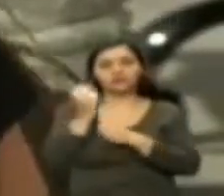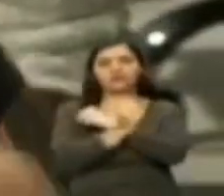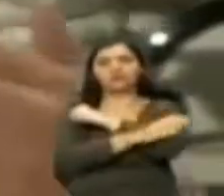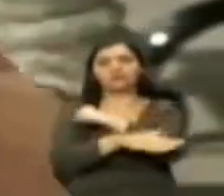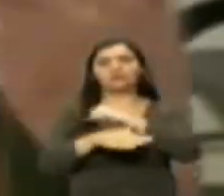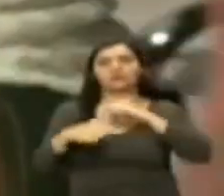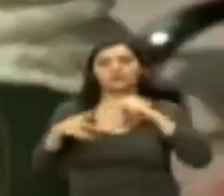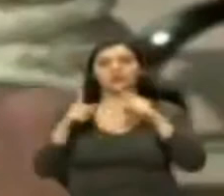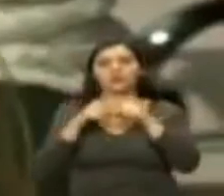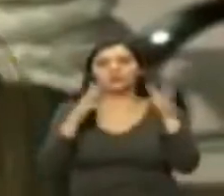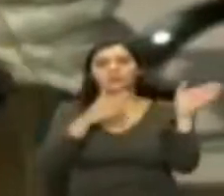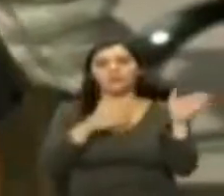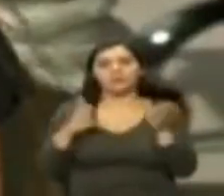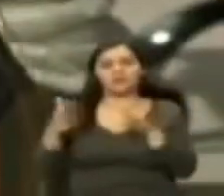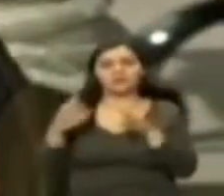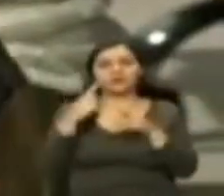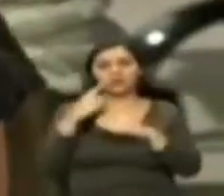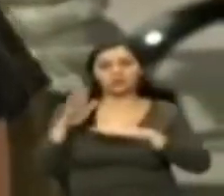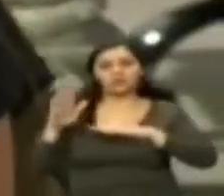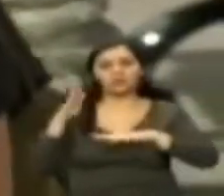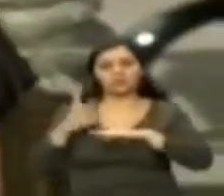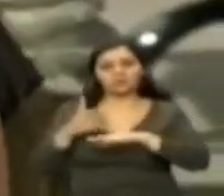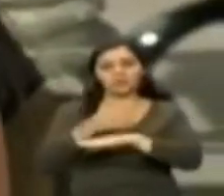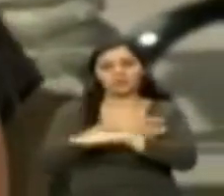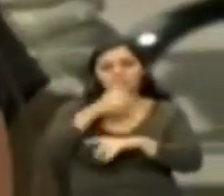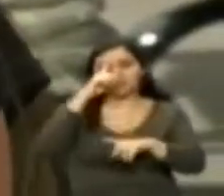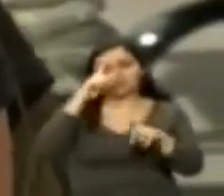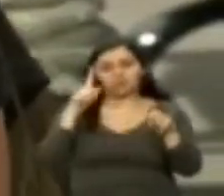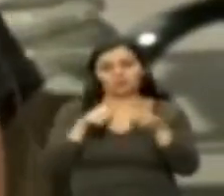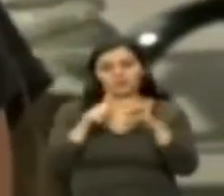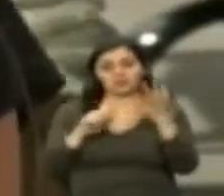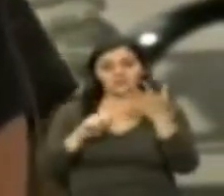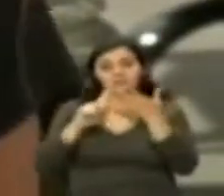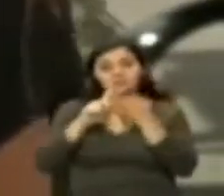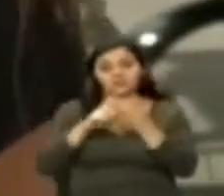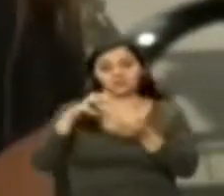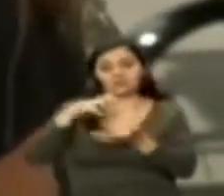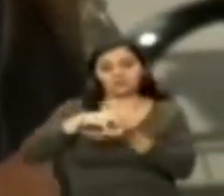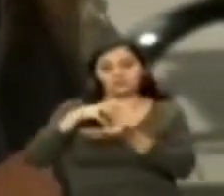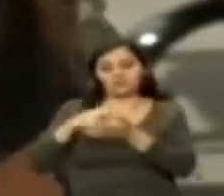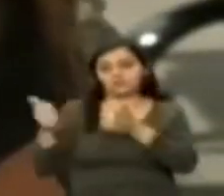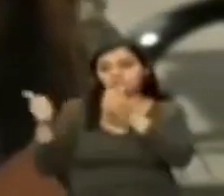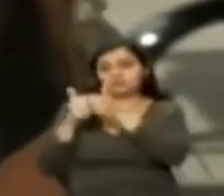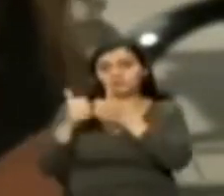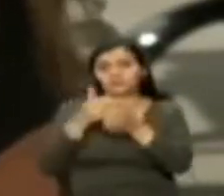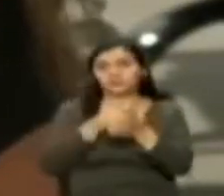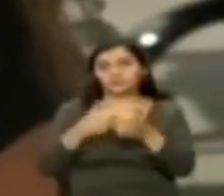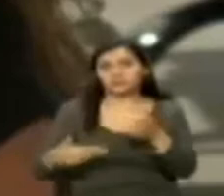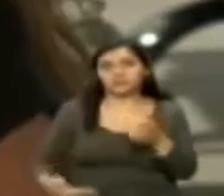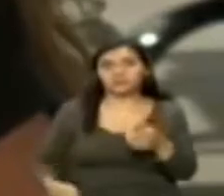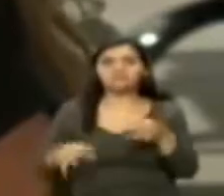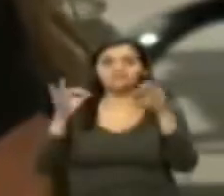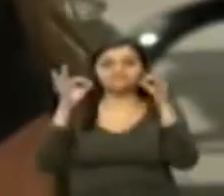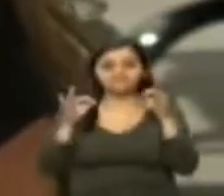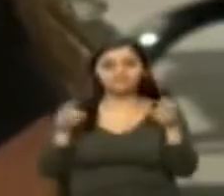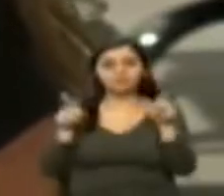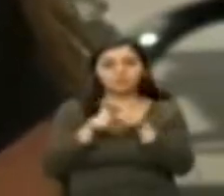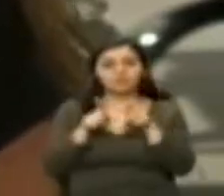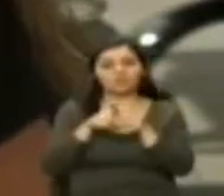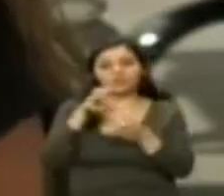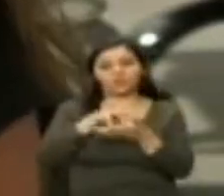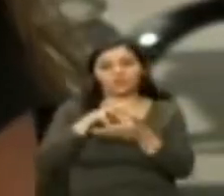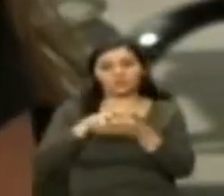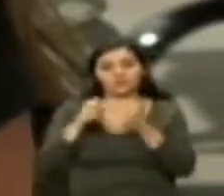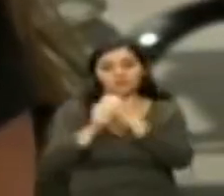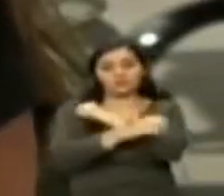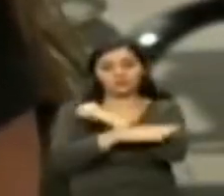Morona-Santiago, como parte también de un compromiso que hemos acordado en varias otras provincias con usted, señor presidente. Y efectivamente, en la provincia de